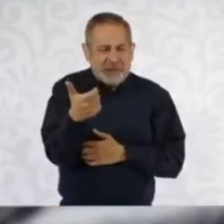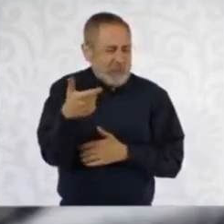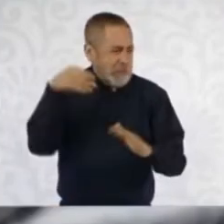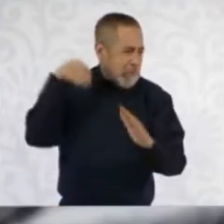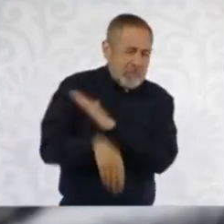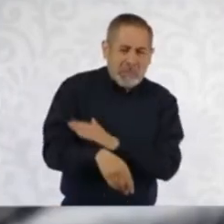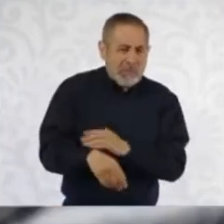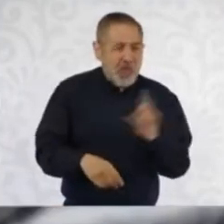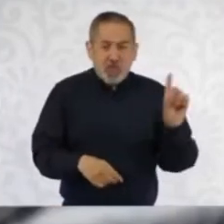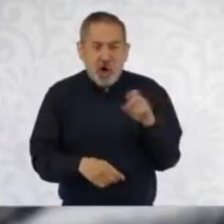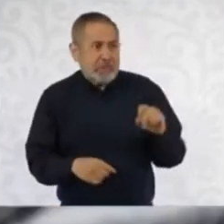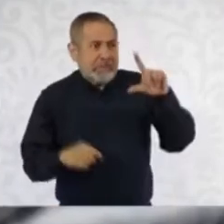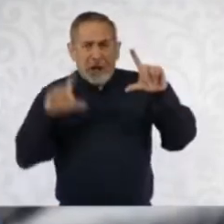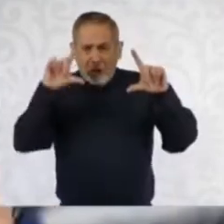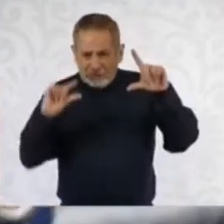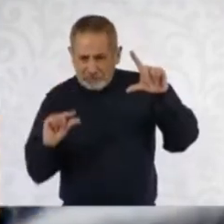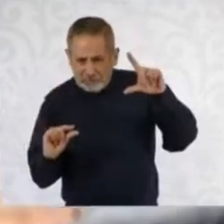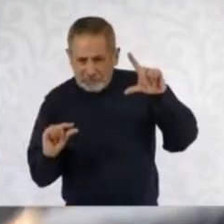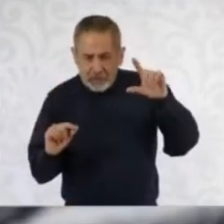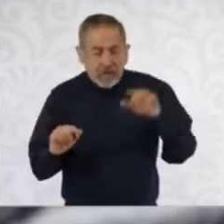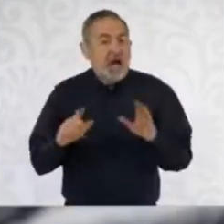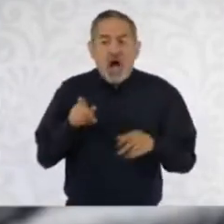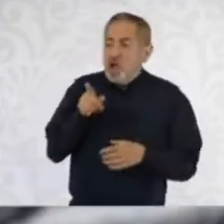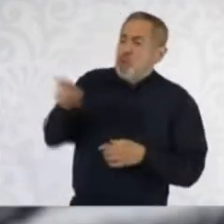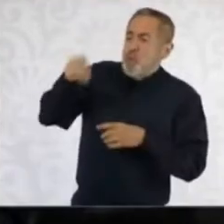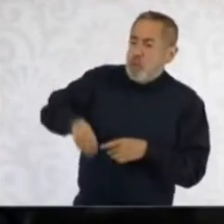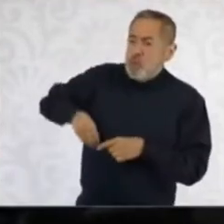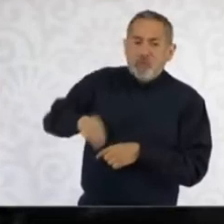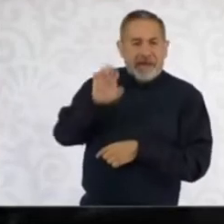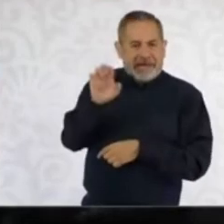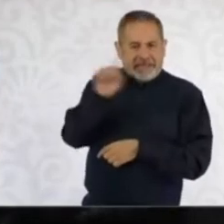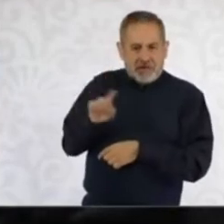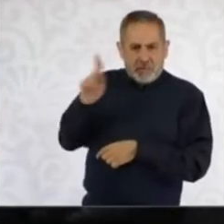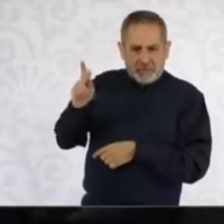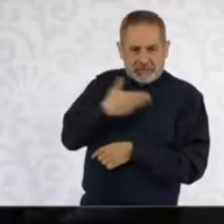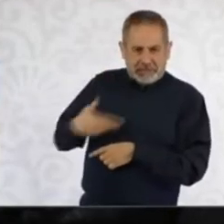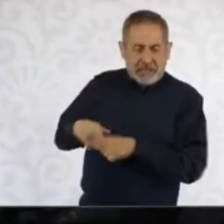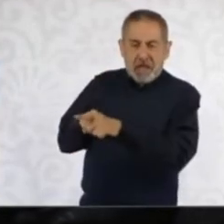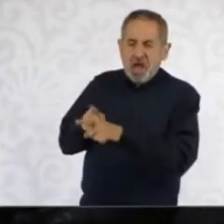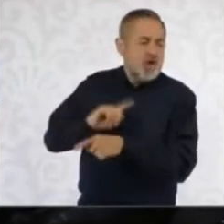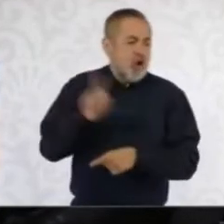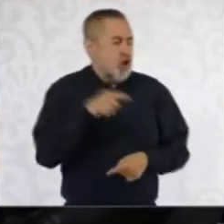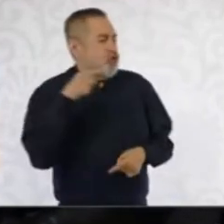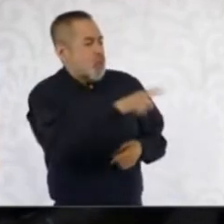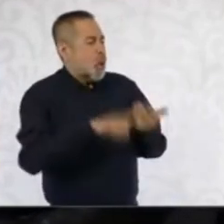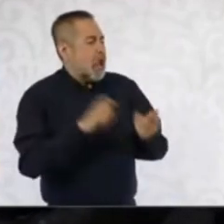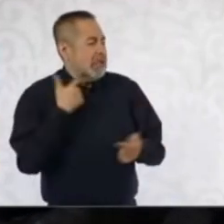y Salinas, que si fue el error de diciembre, que si fue producto del pasado,